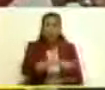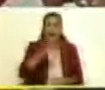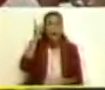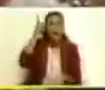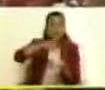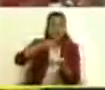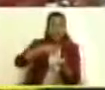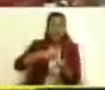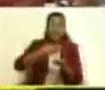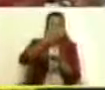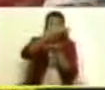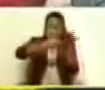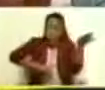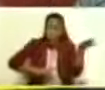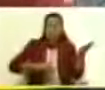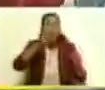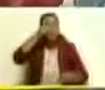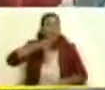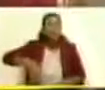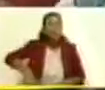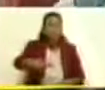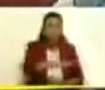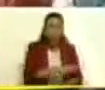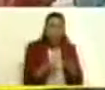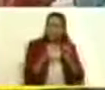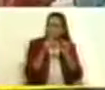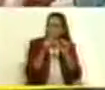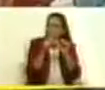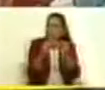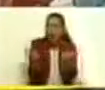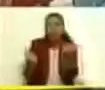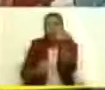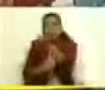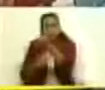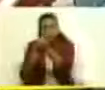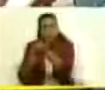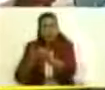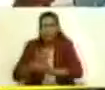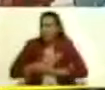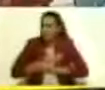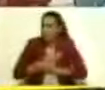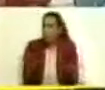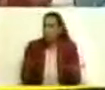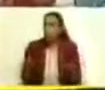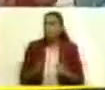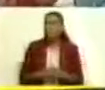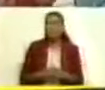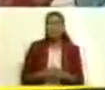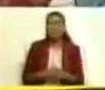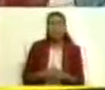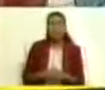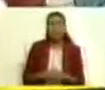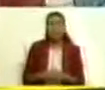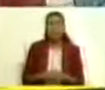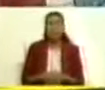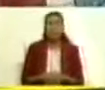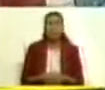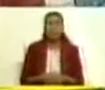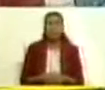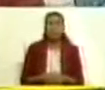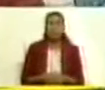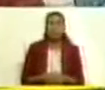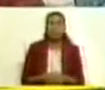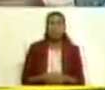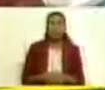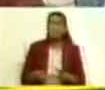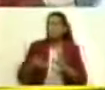usted tiene, señor presidente, un pueblo que siempre lo ayuda y está en mano con usted a